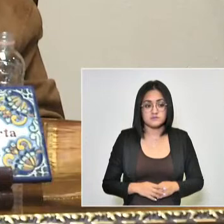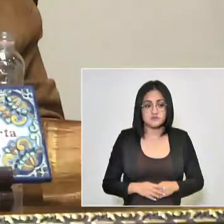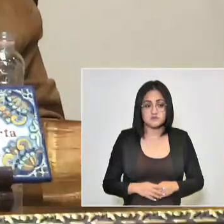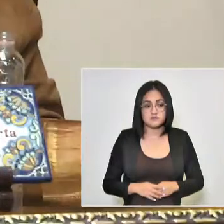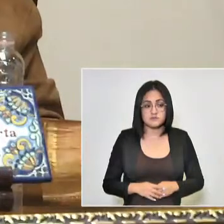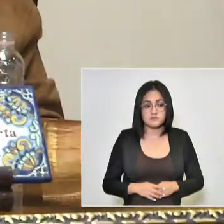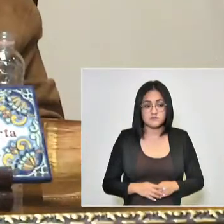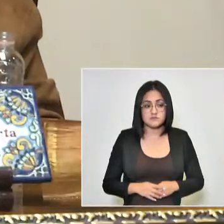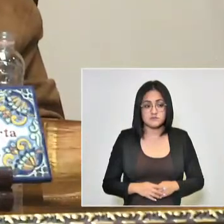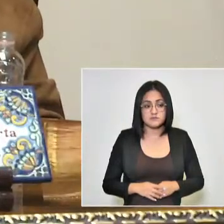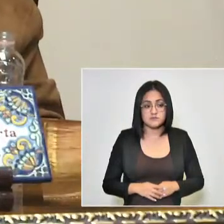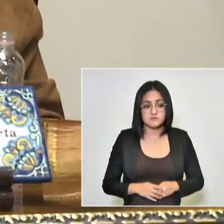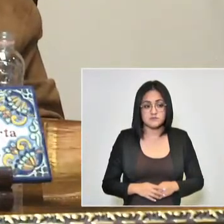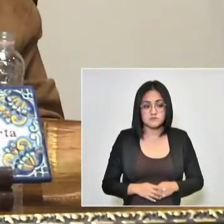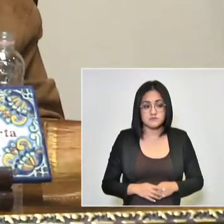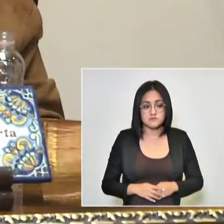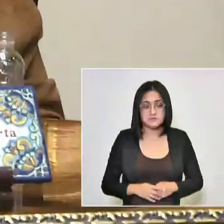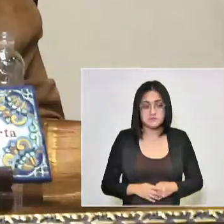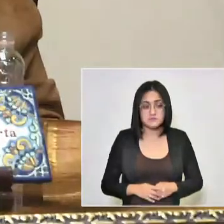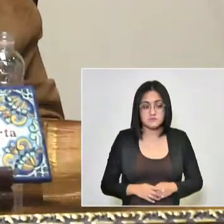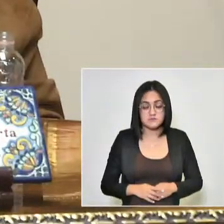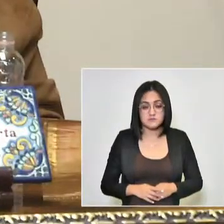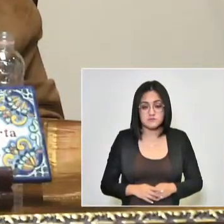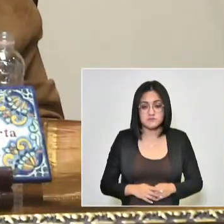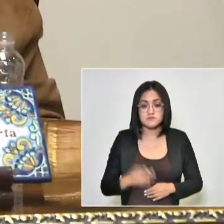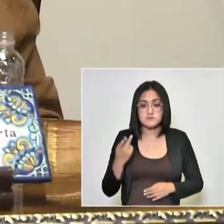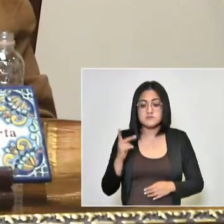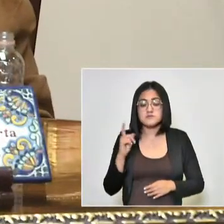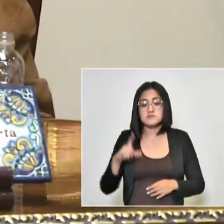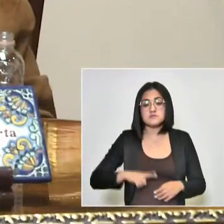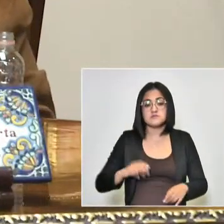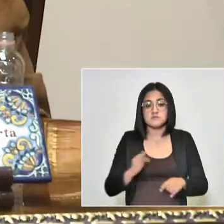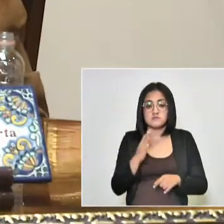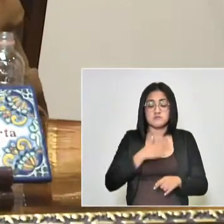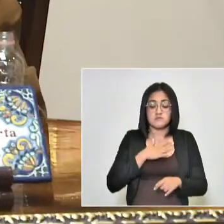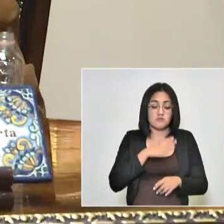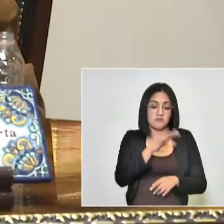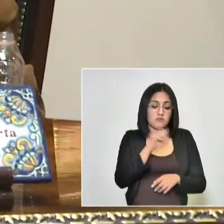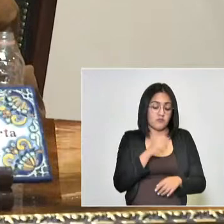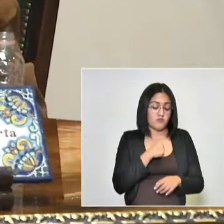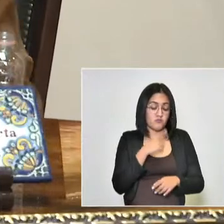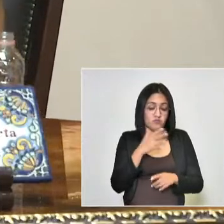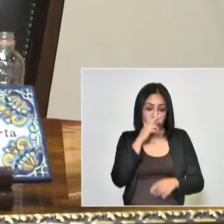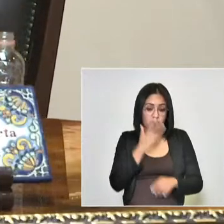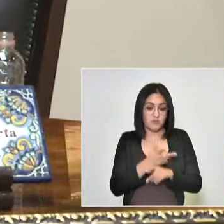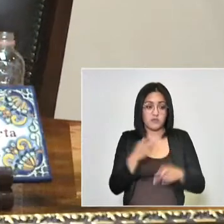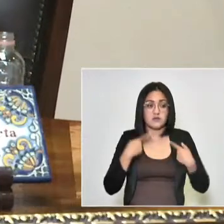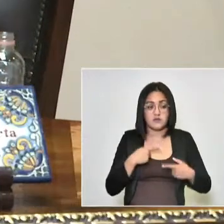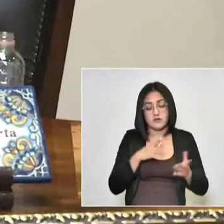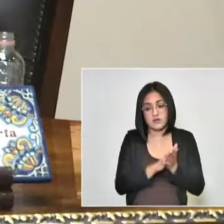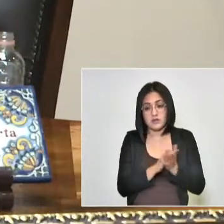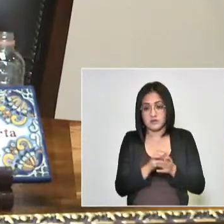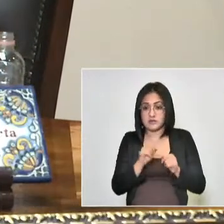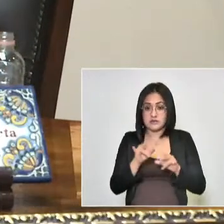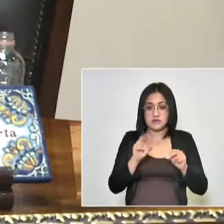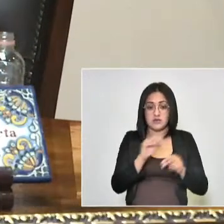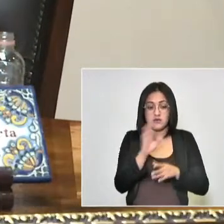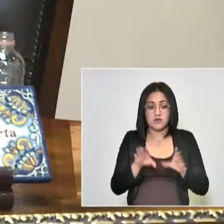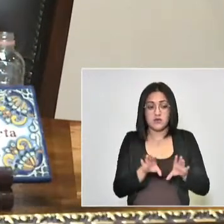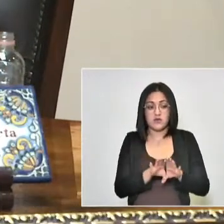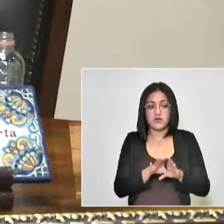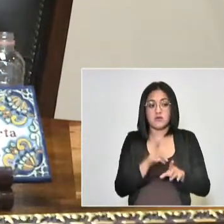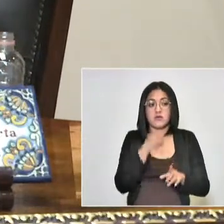a todos, y ya nada más sale por el gobierno federal y ya lo pescan y las redes y la